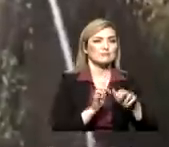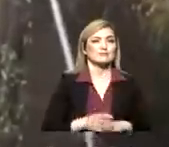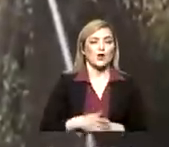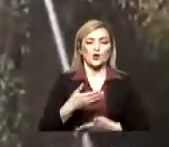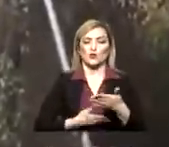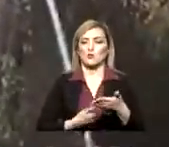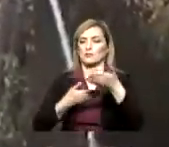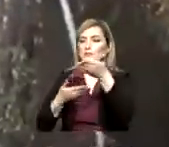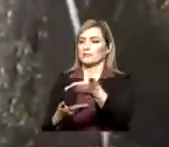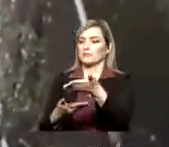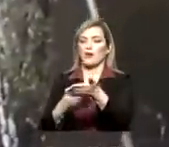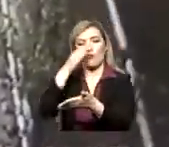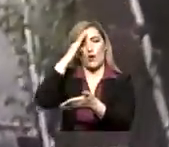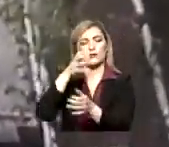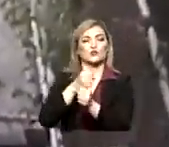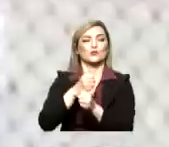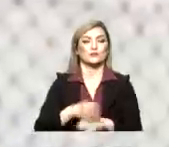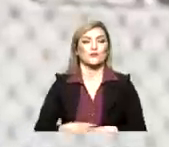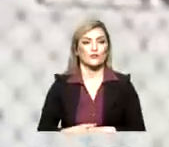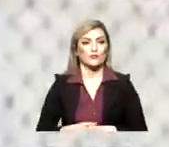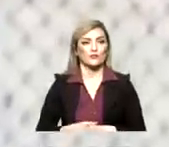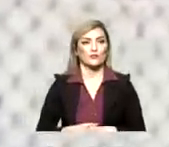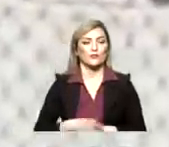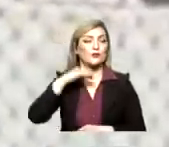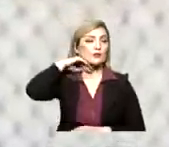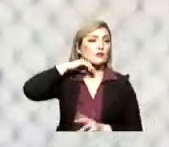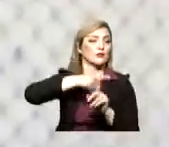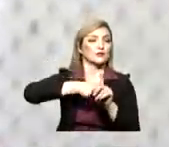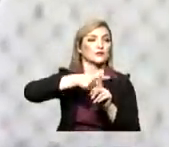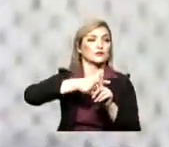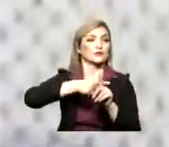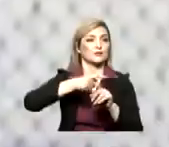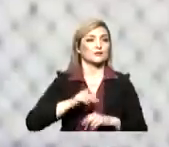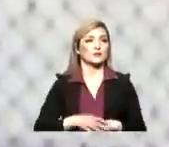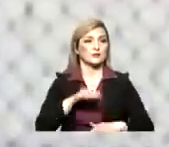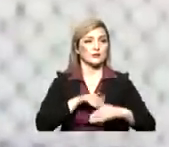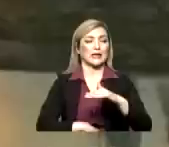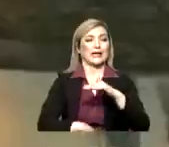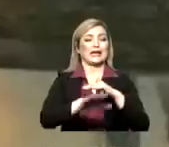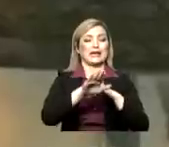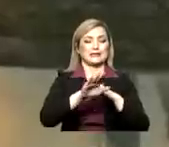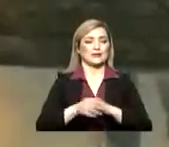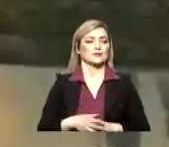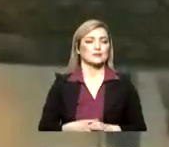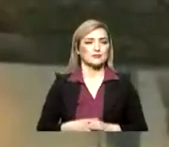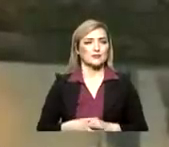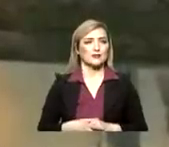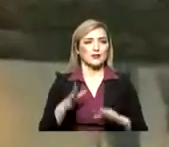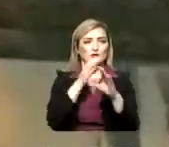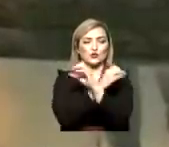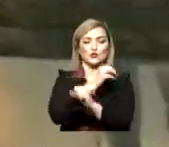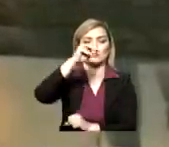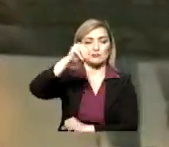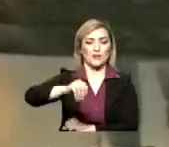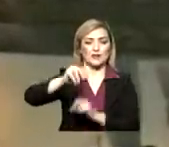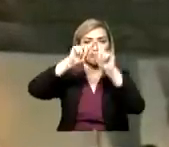presentan documentación a quien sería el guardia de seguridad. Les toman la temperatura e ingresan sin mayores problemas. La noche del martes, la